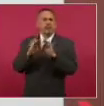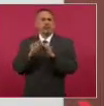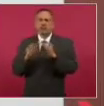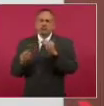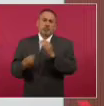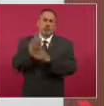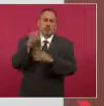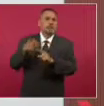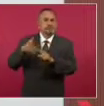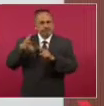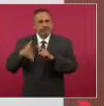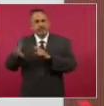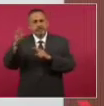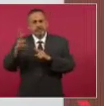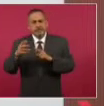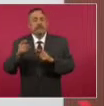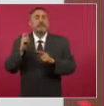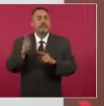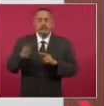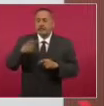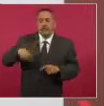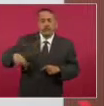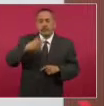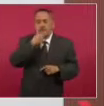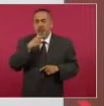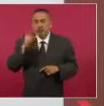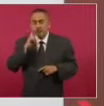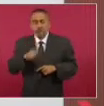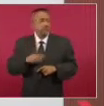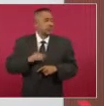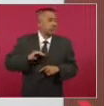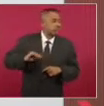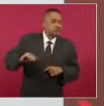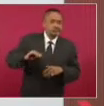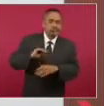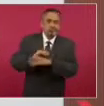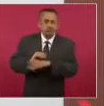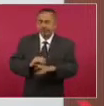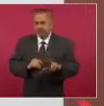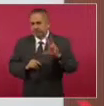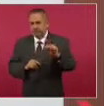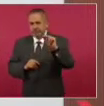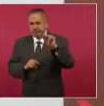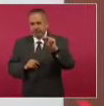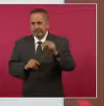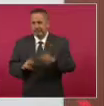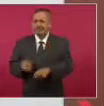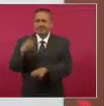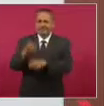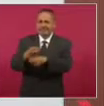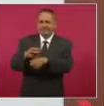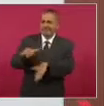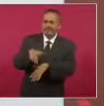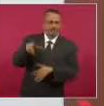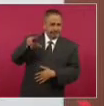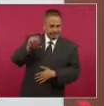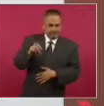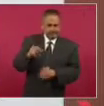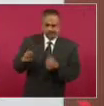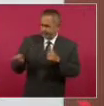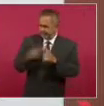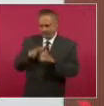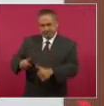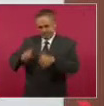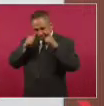donde nunca más las y los trabajadores sean ignorados o puestos en segundo plano. El 17